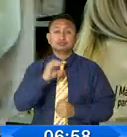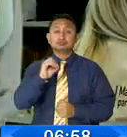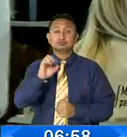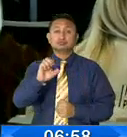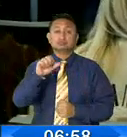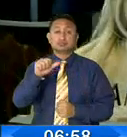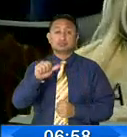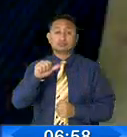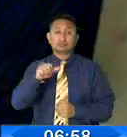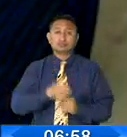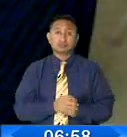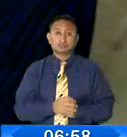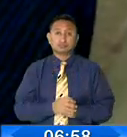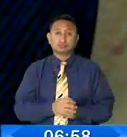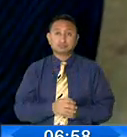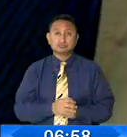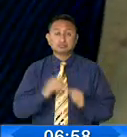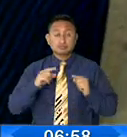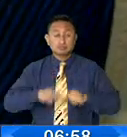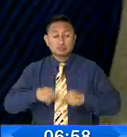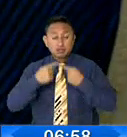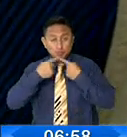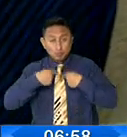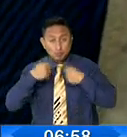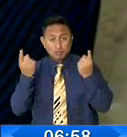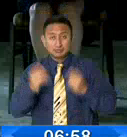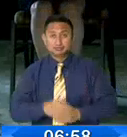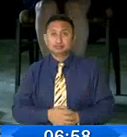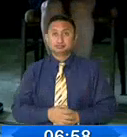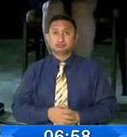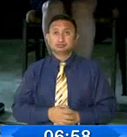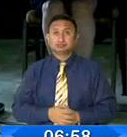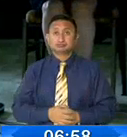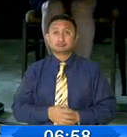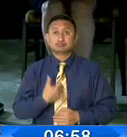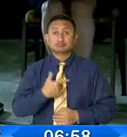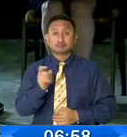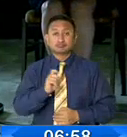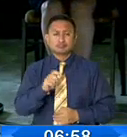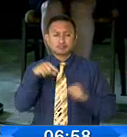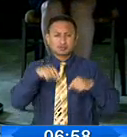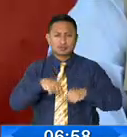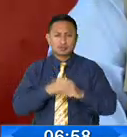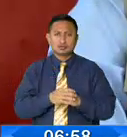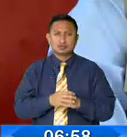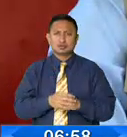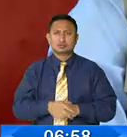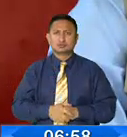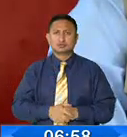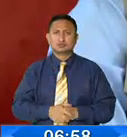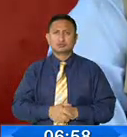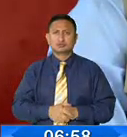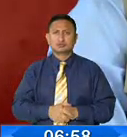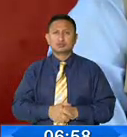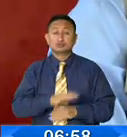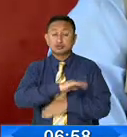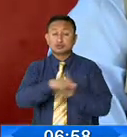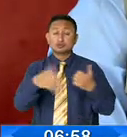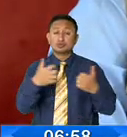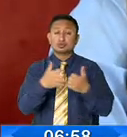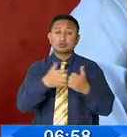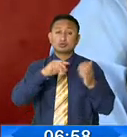Americanos, OEA, hizo públicas sus conclusiones, demandando modernización. Particularmente todo el equipo